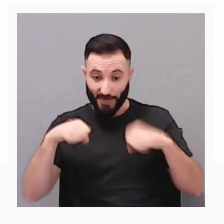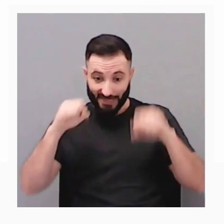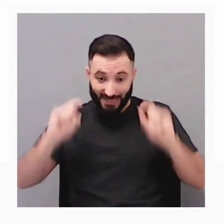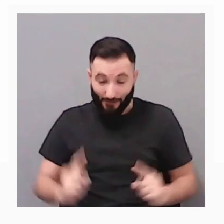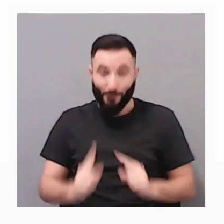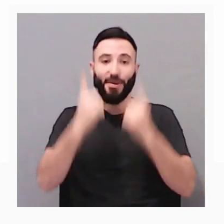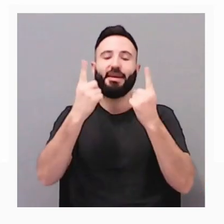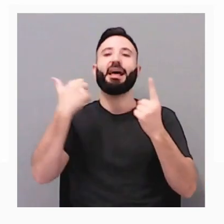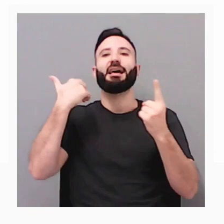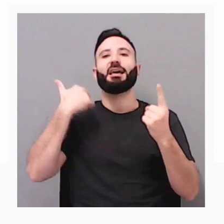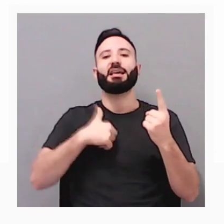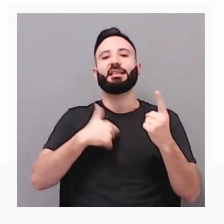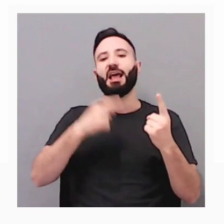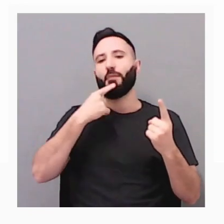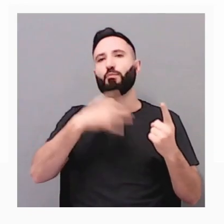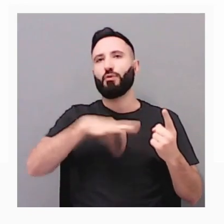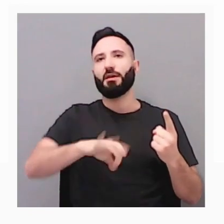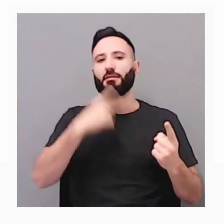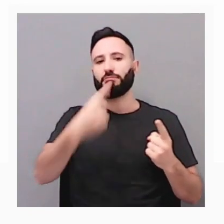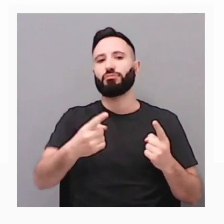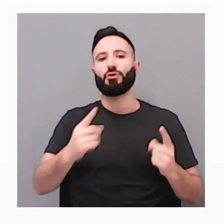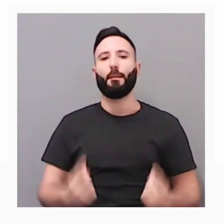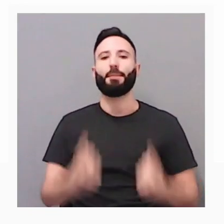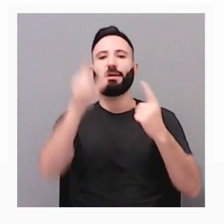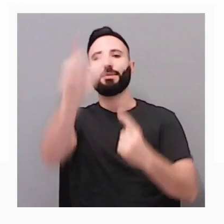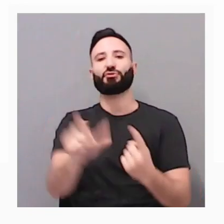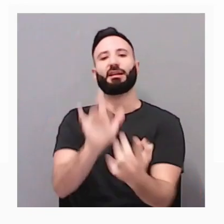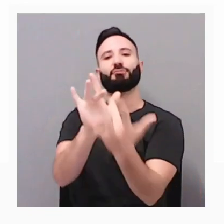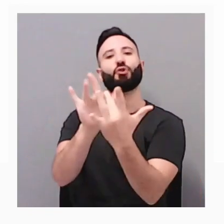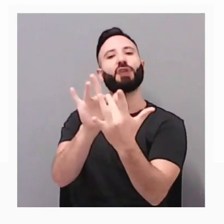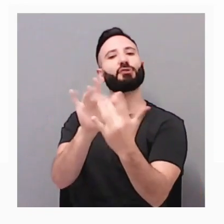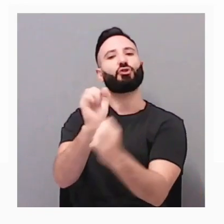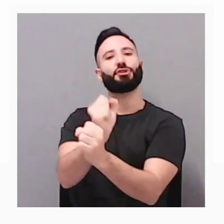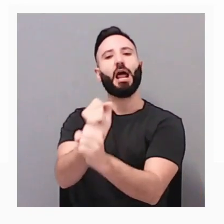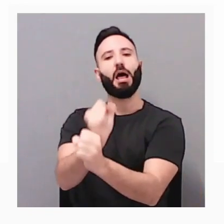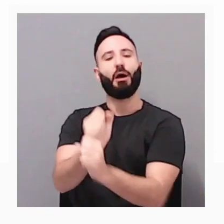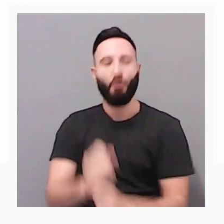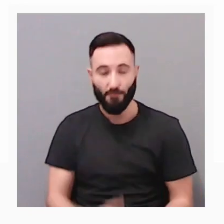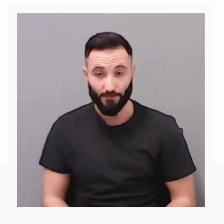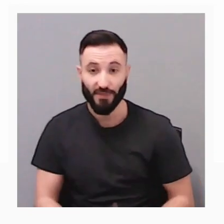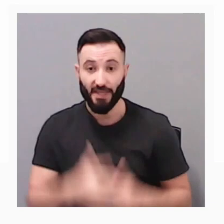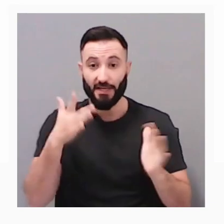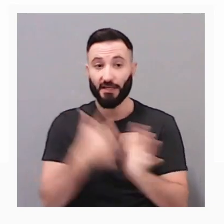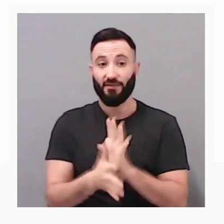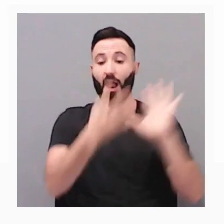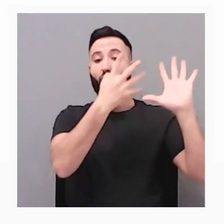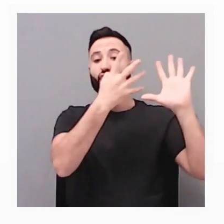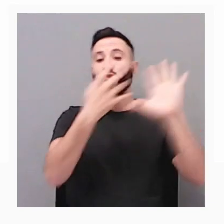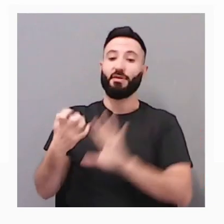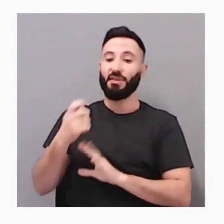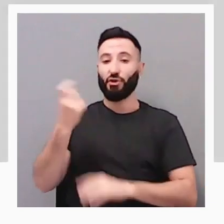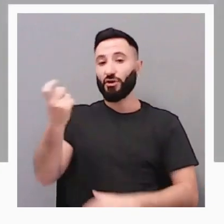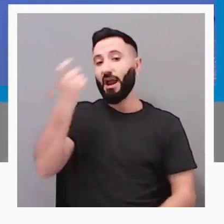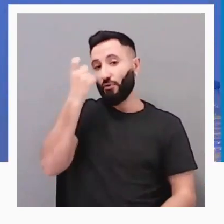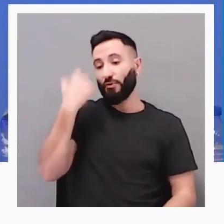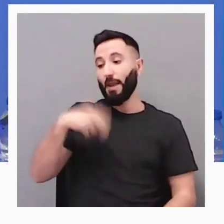tuvieron contacto con su primer empleador. Es decir, el hecho de que 900 alumnos en los 20 años que llevamos,